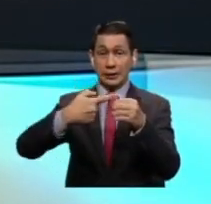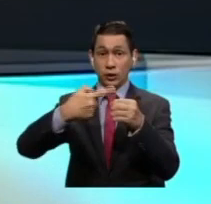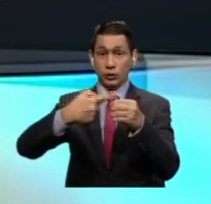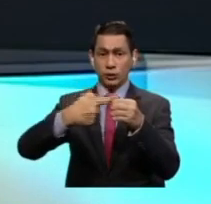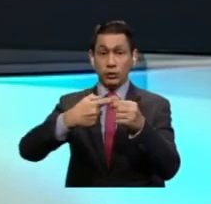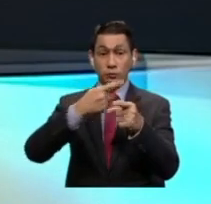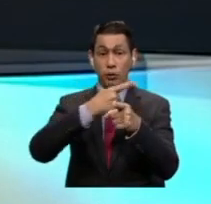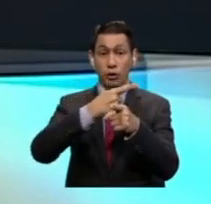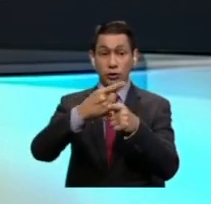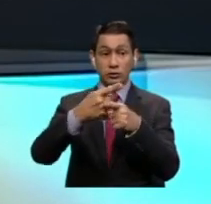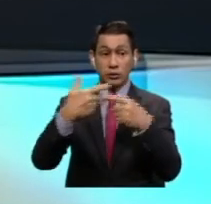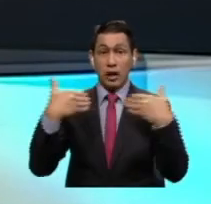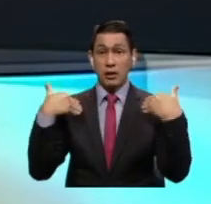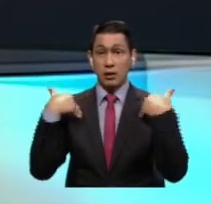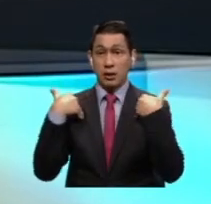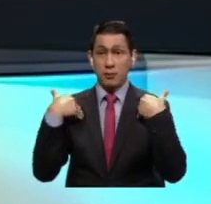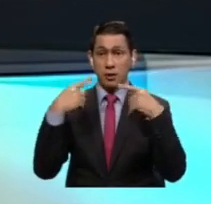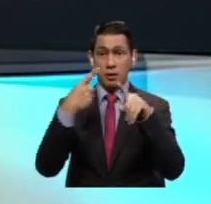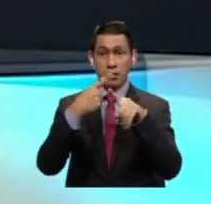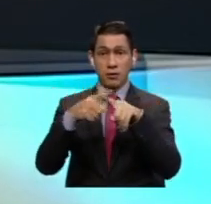la fauna del lugar.